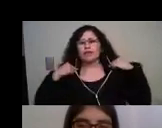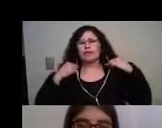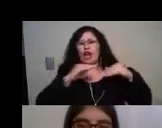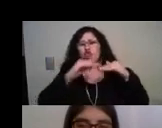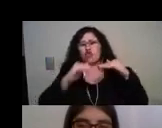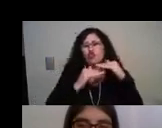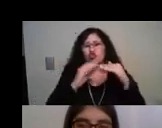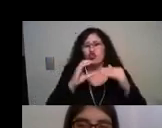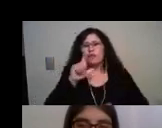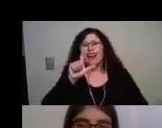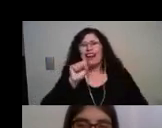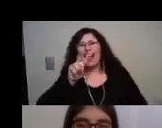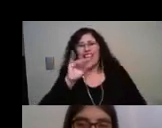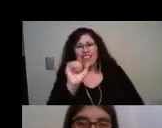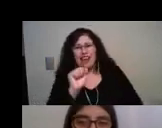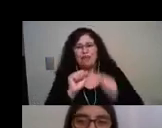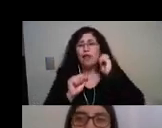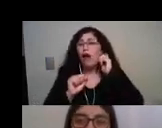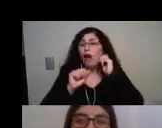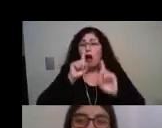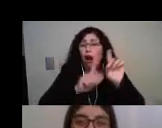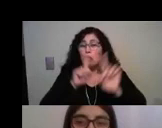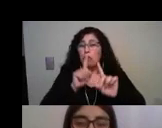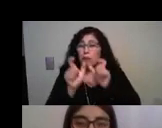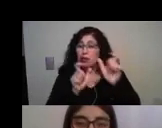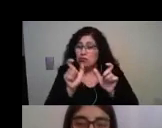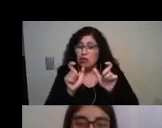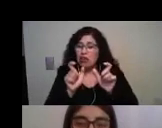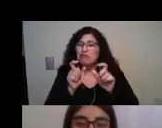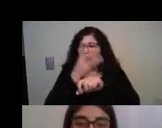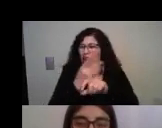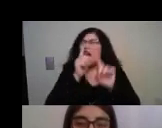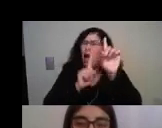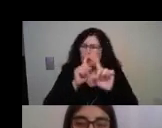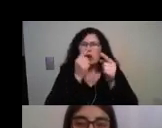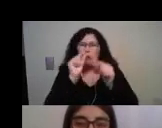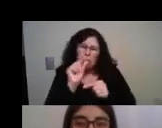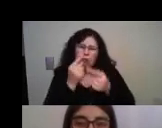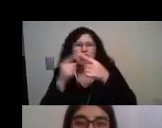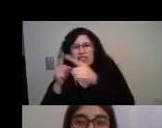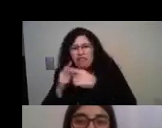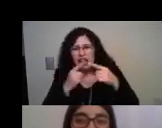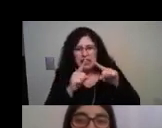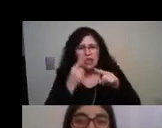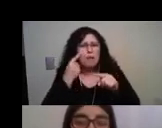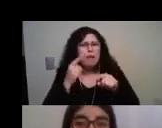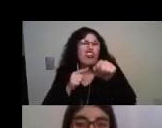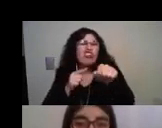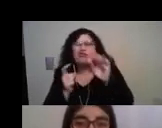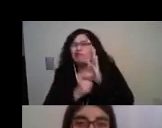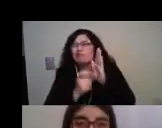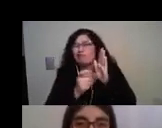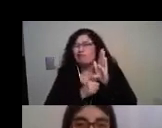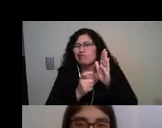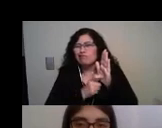algunas personas existen algunas variaciones, sin embargo, en este modelo ya se representa que es como lo más común, ¿ya?